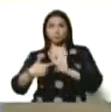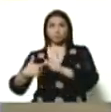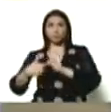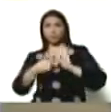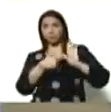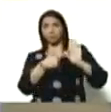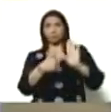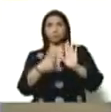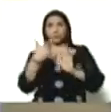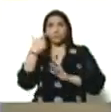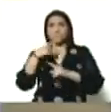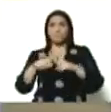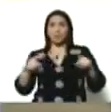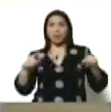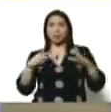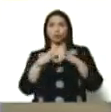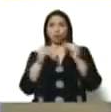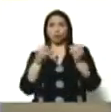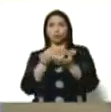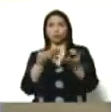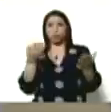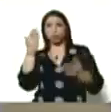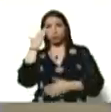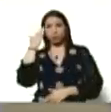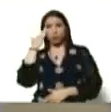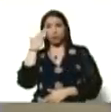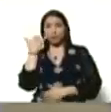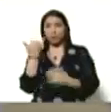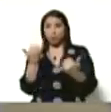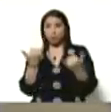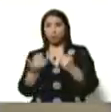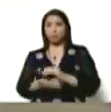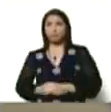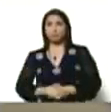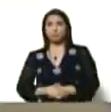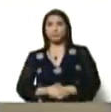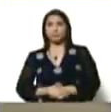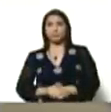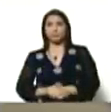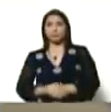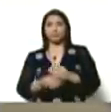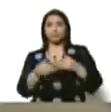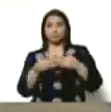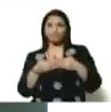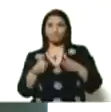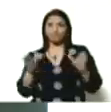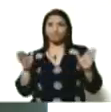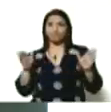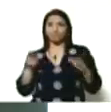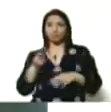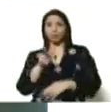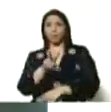que todas y todos sepan que a partir de este momento está abierta la página web